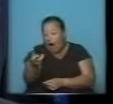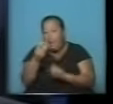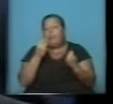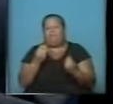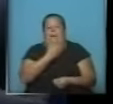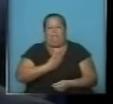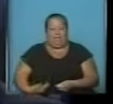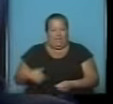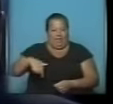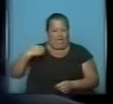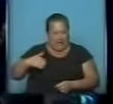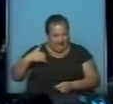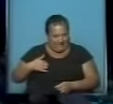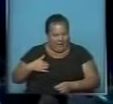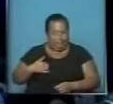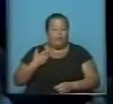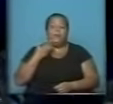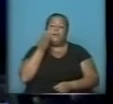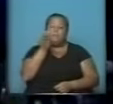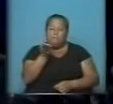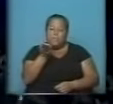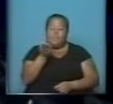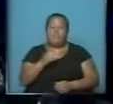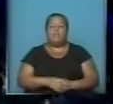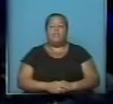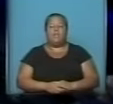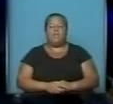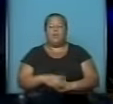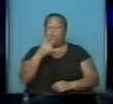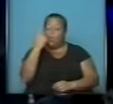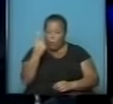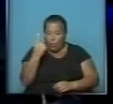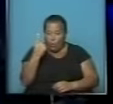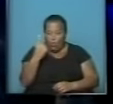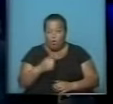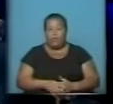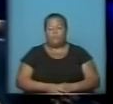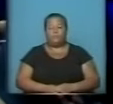al presidente de la Nación. Le pedimos, una de ellas será